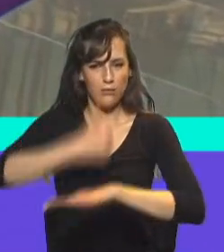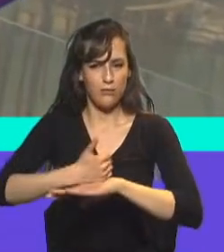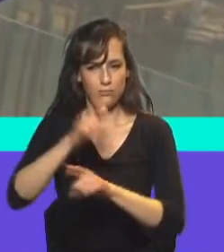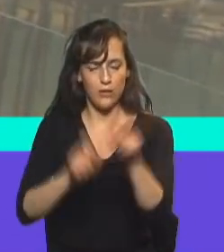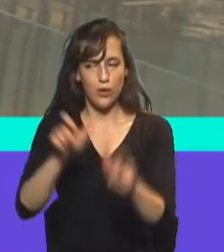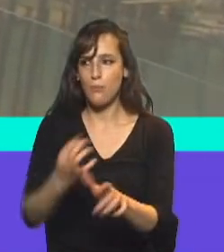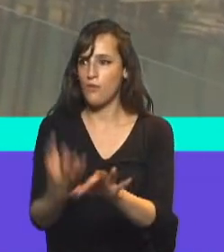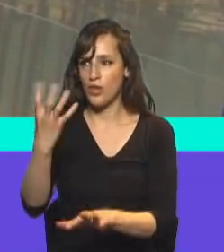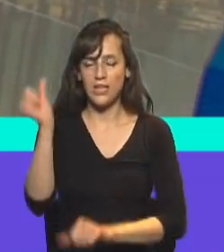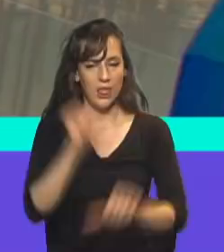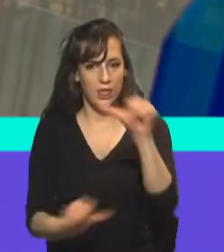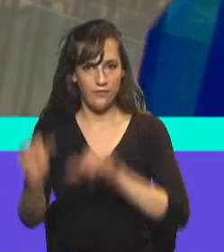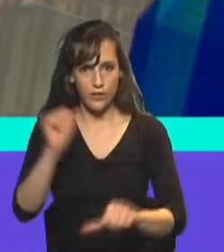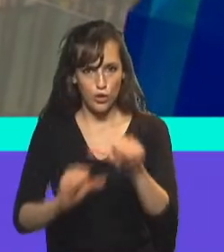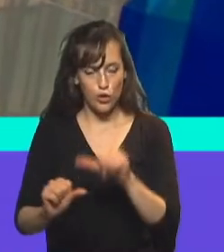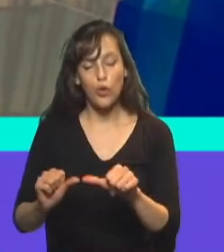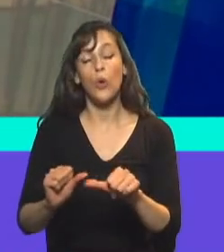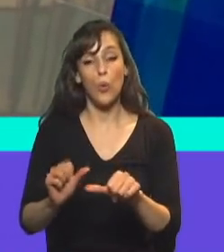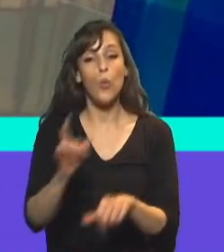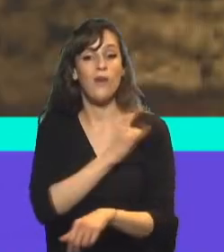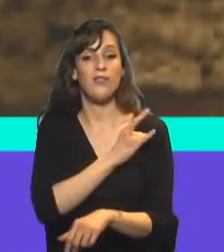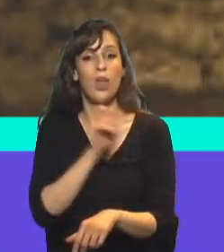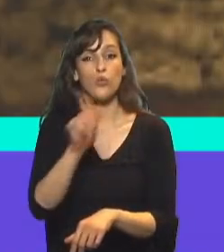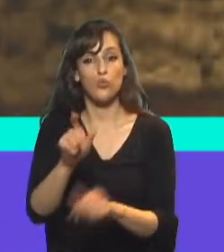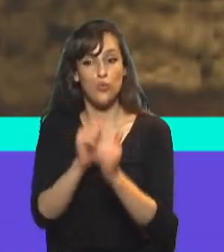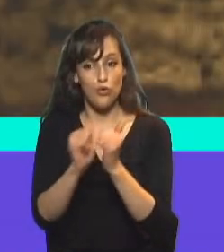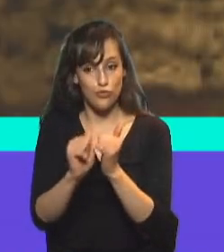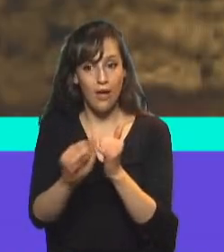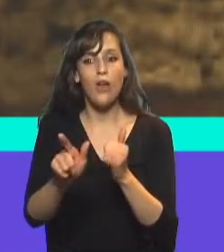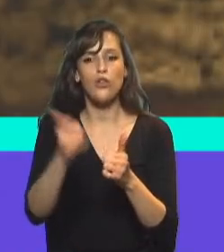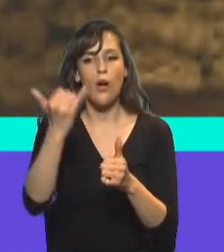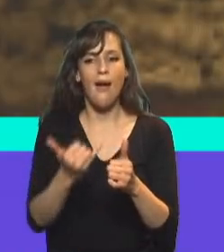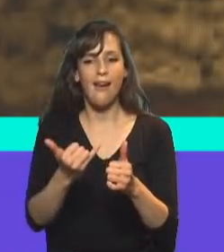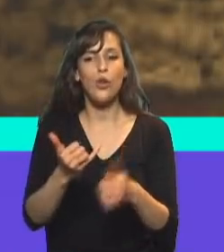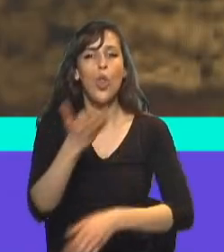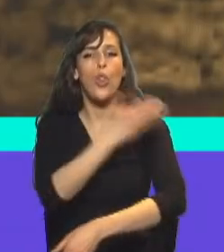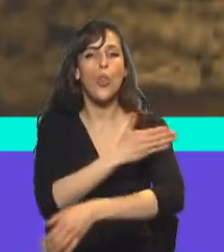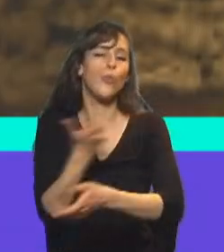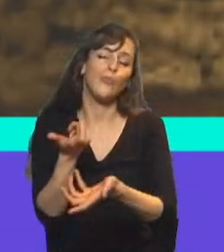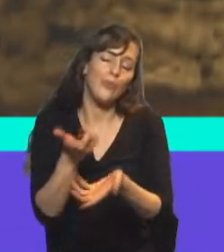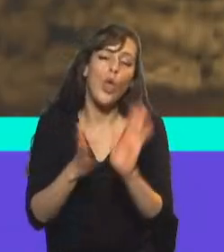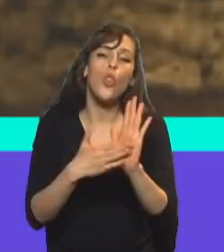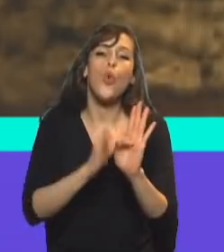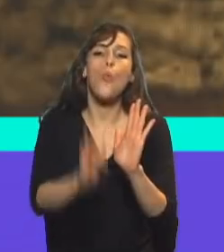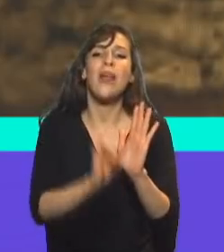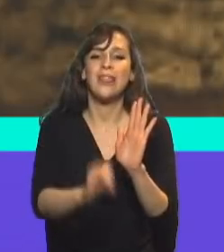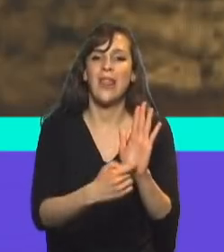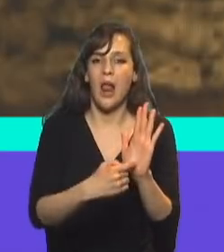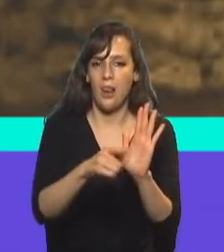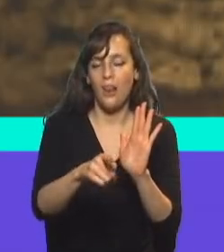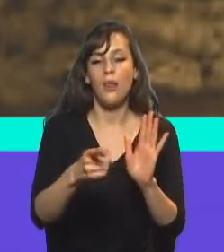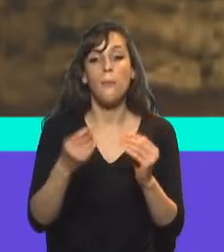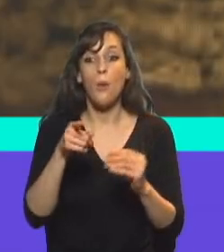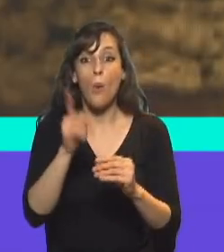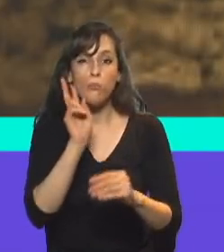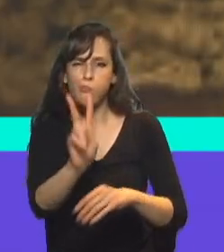esto. La Universidad Nacional de Rosario sacó un documental que se puede ver en su canal de Facebook ahora, contando, bueno, cuáles son las principales problemáticas que aquejan al río